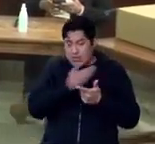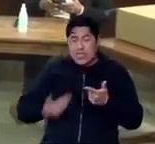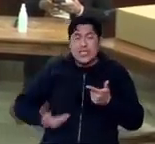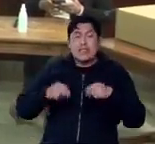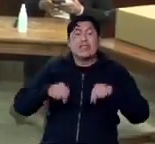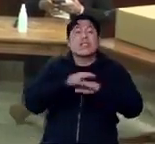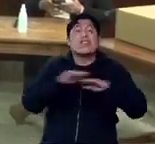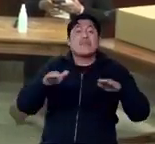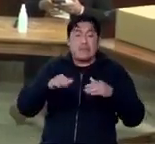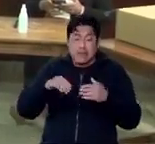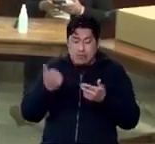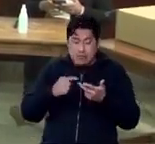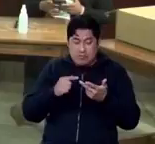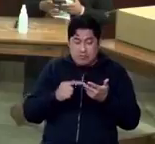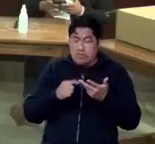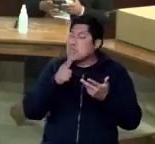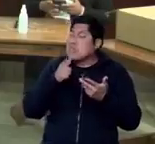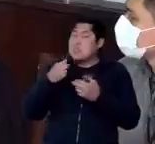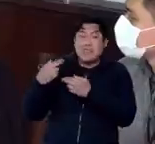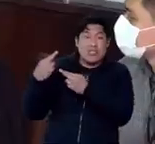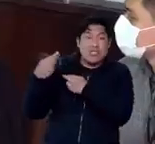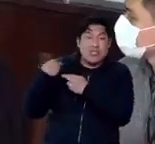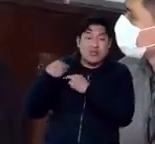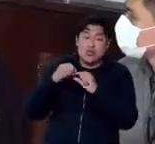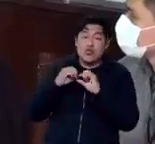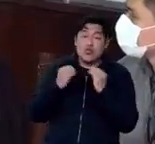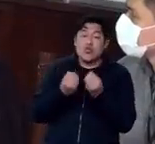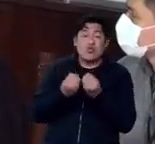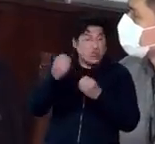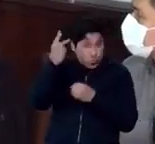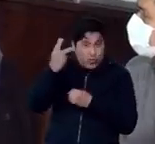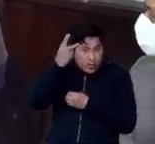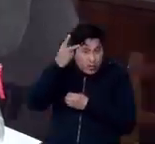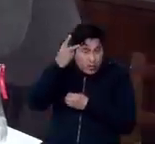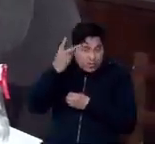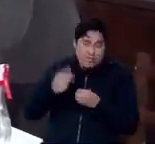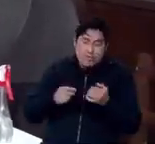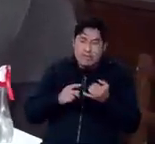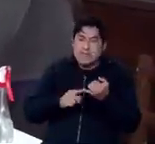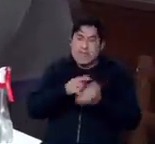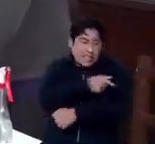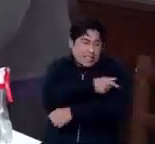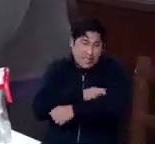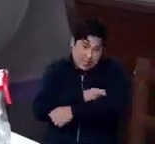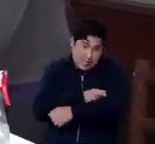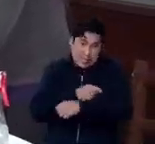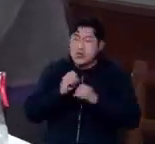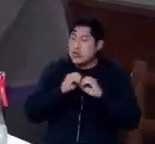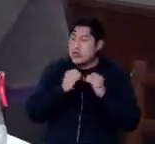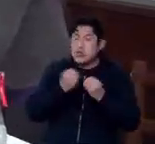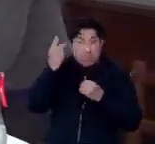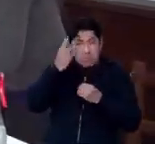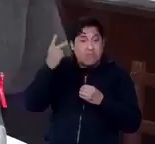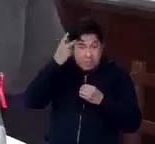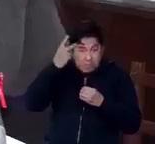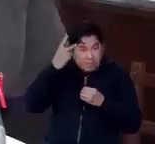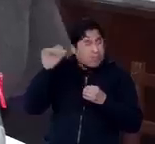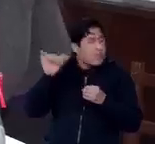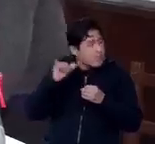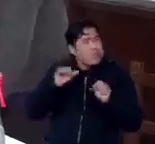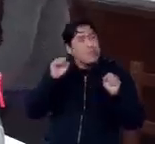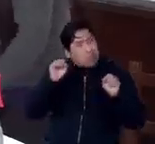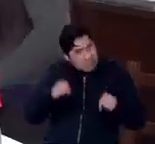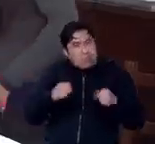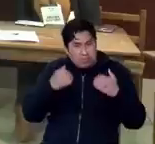el presidente de mesa. Las copias restantes a los delegados o delegadas de organizaciones políticas. Las delegadas y delegados de organizaciones